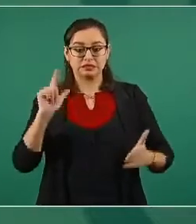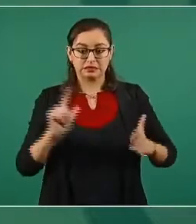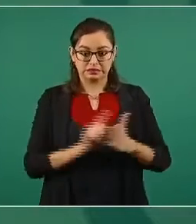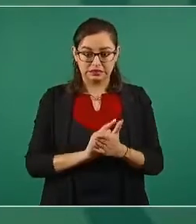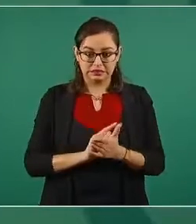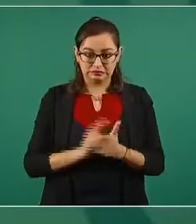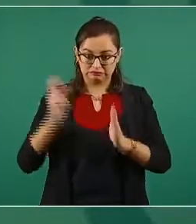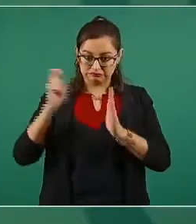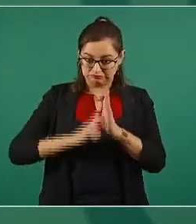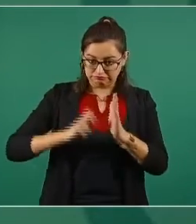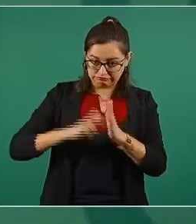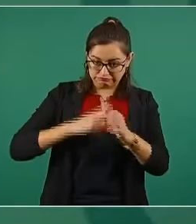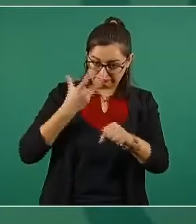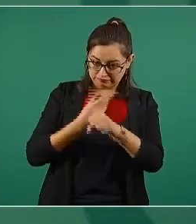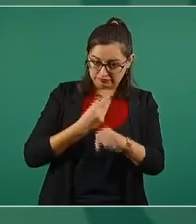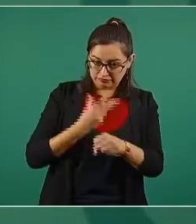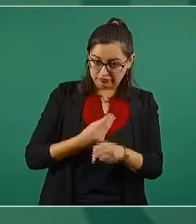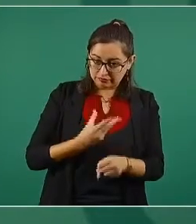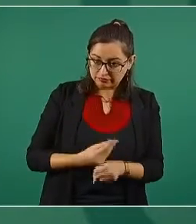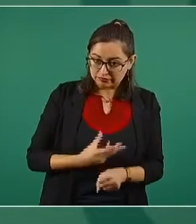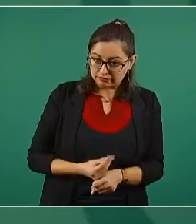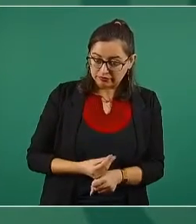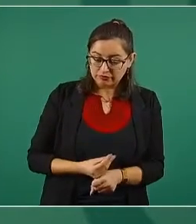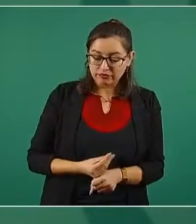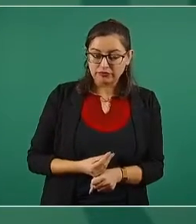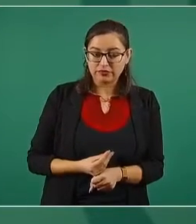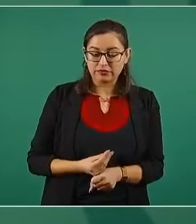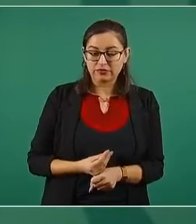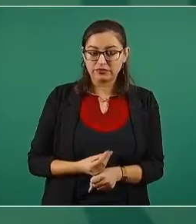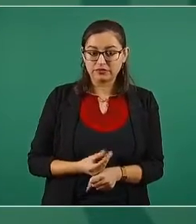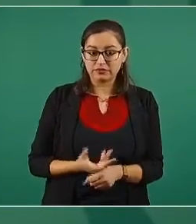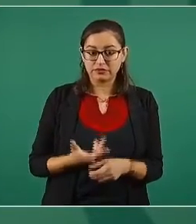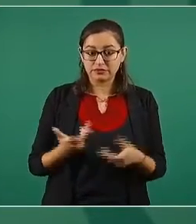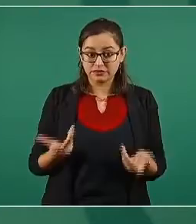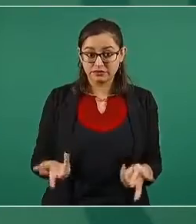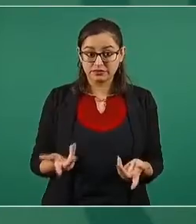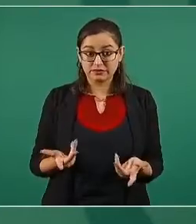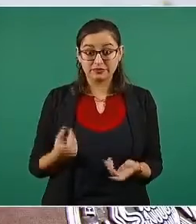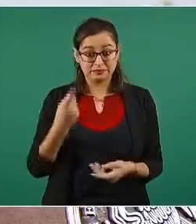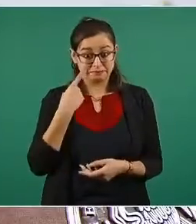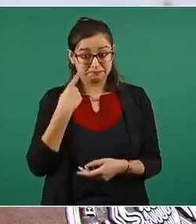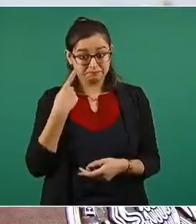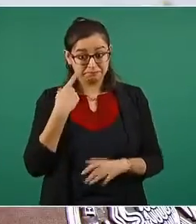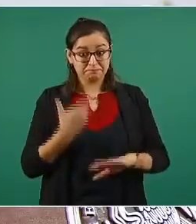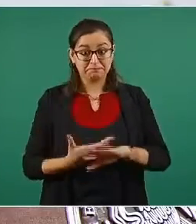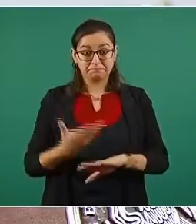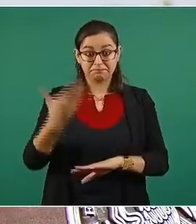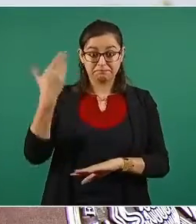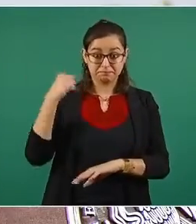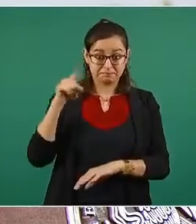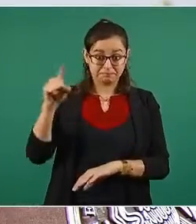todavía no se publicaba la reforma aprobada por el Poder Legislativo